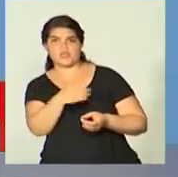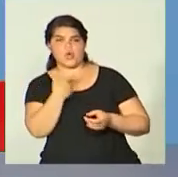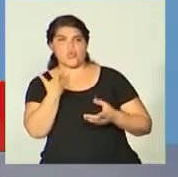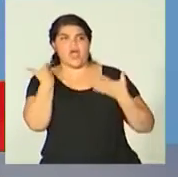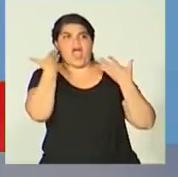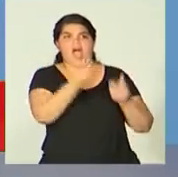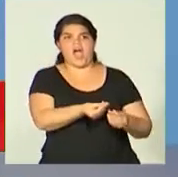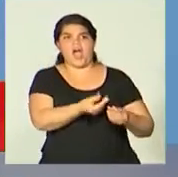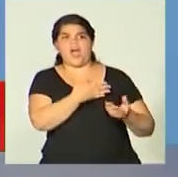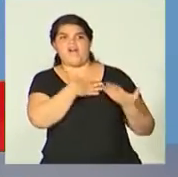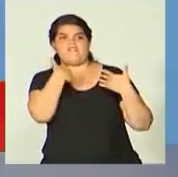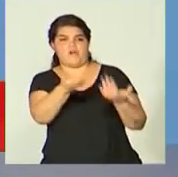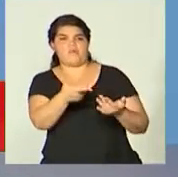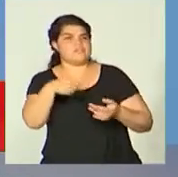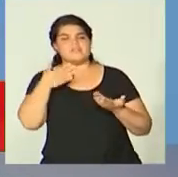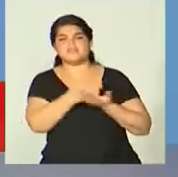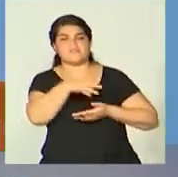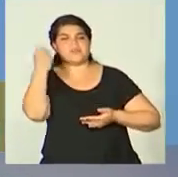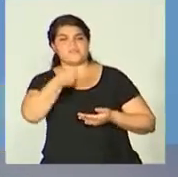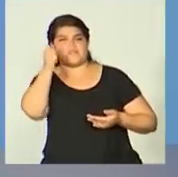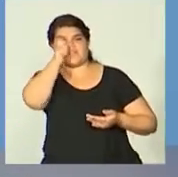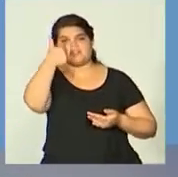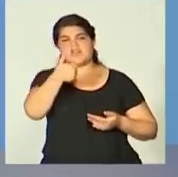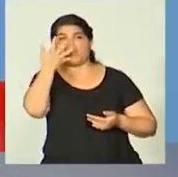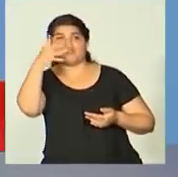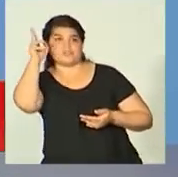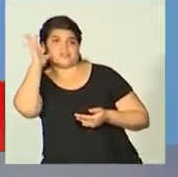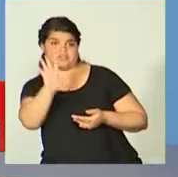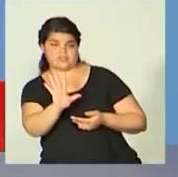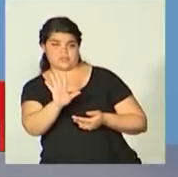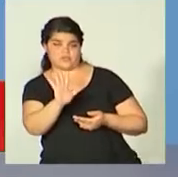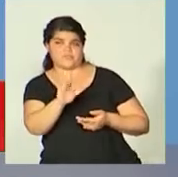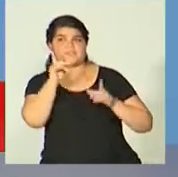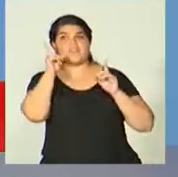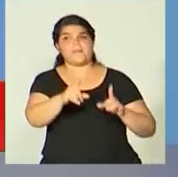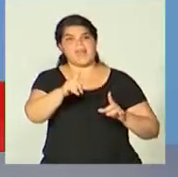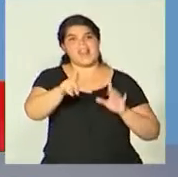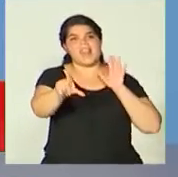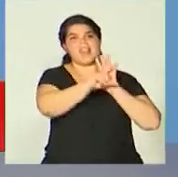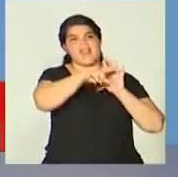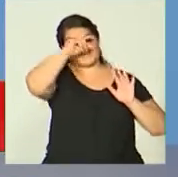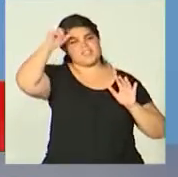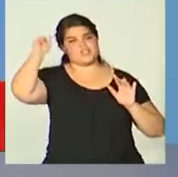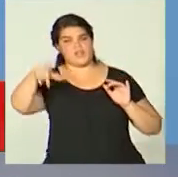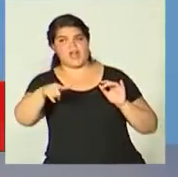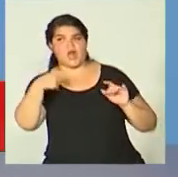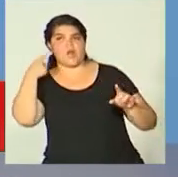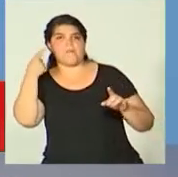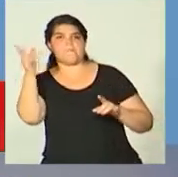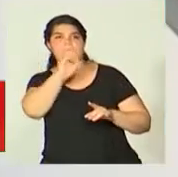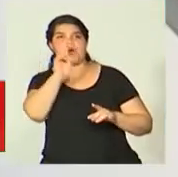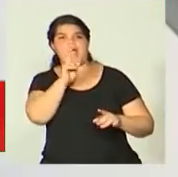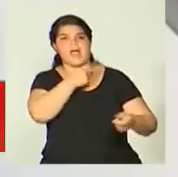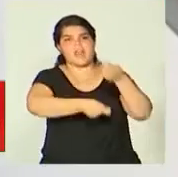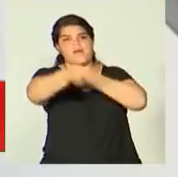hay que tenerse en cuenta la 26 485 de ahí tenemos también la ley nacional en contra de la trata tener femicidio de